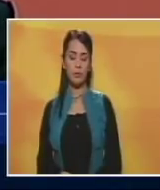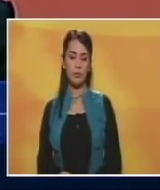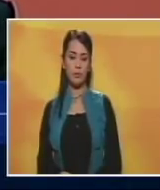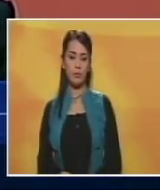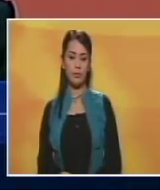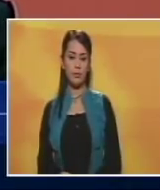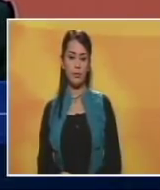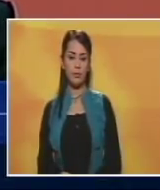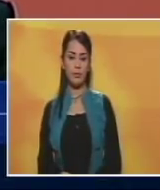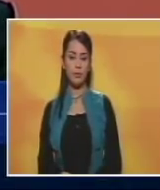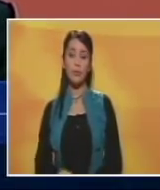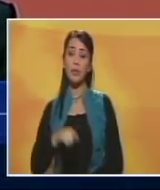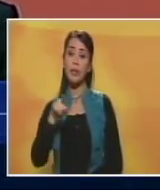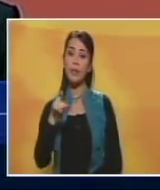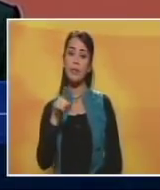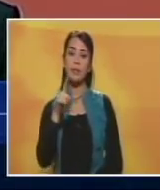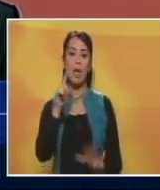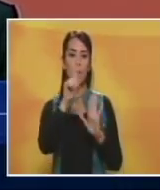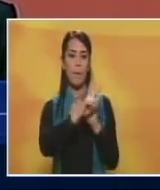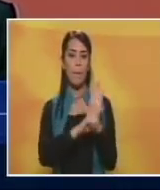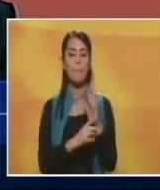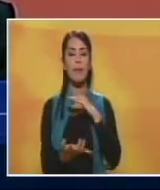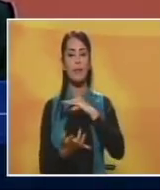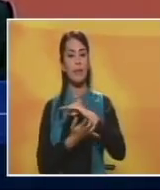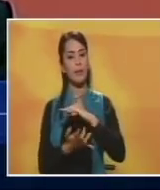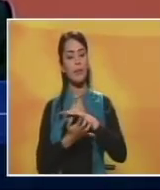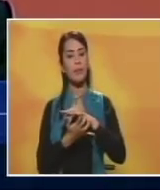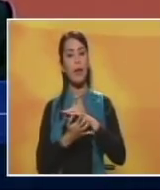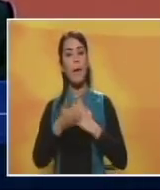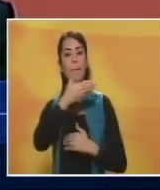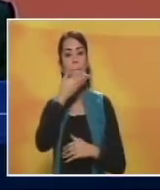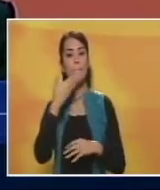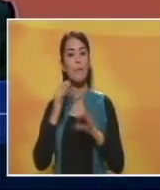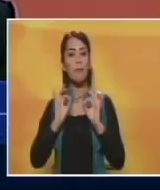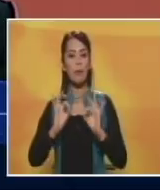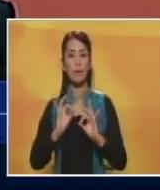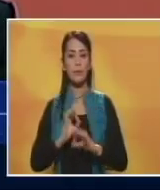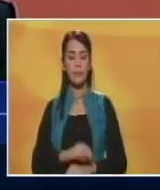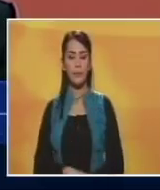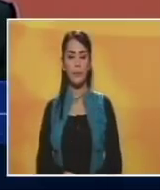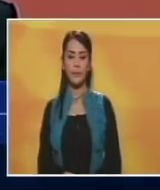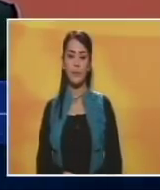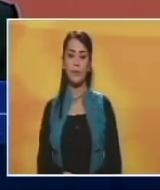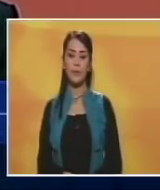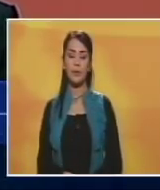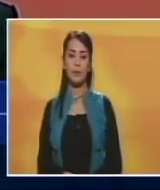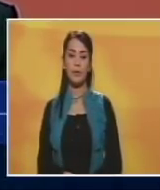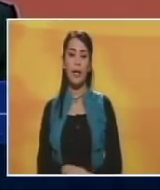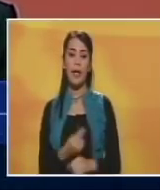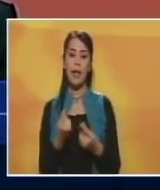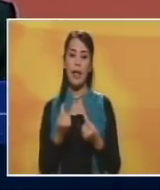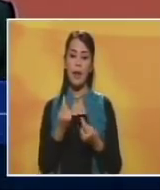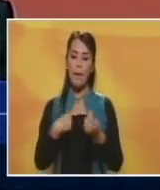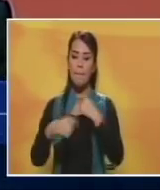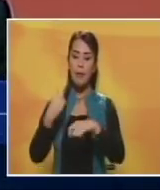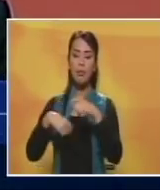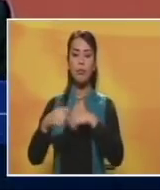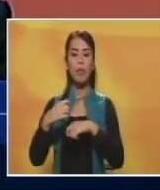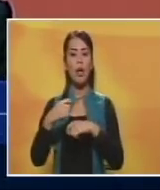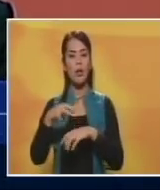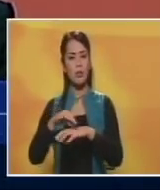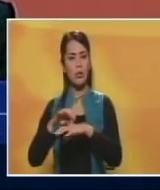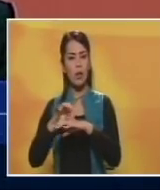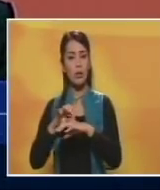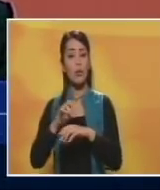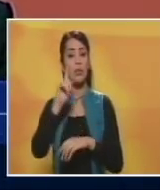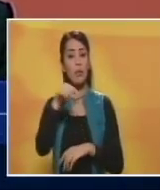esas especificaciones técnicas supere y subsane el abastecimiento cárnico y que los demás